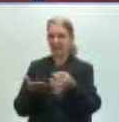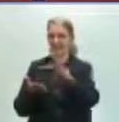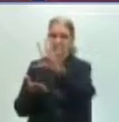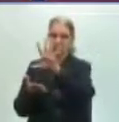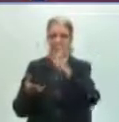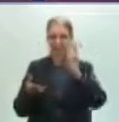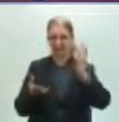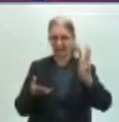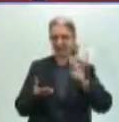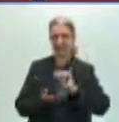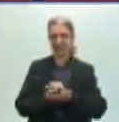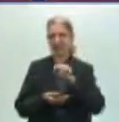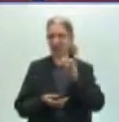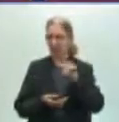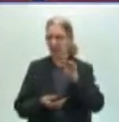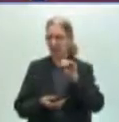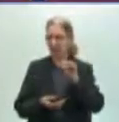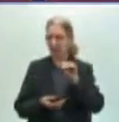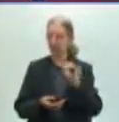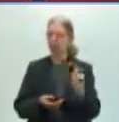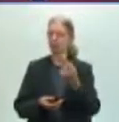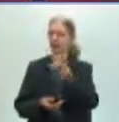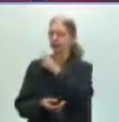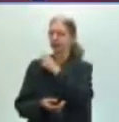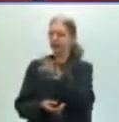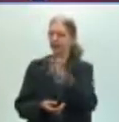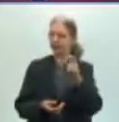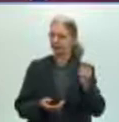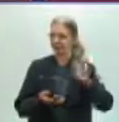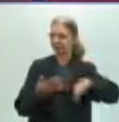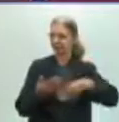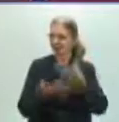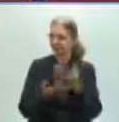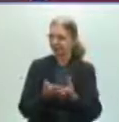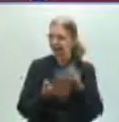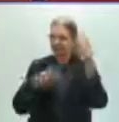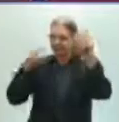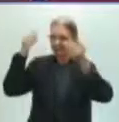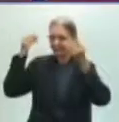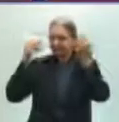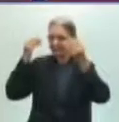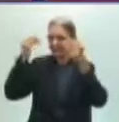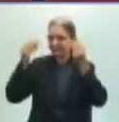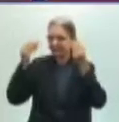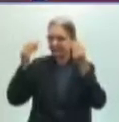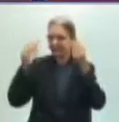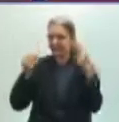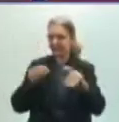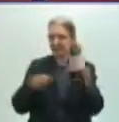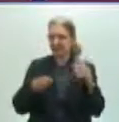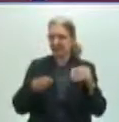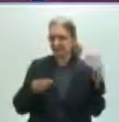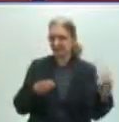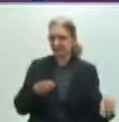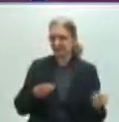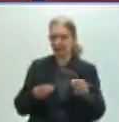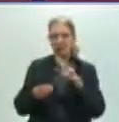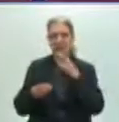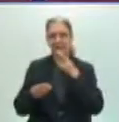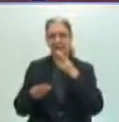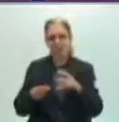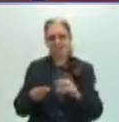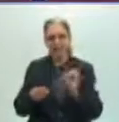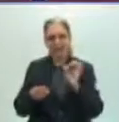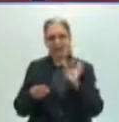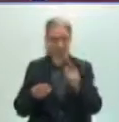este se refiere a un profesor que propone analizar en su grupo de entrenamiento la cantidad de respuestas correctas